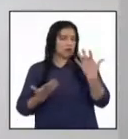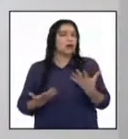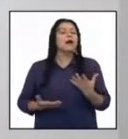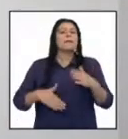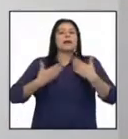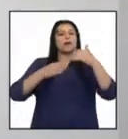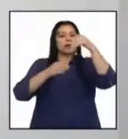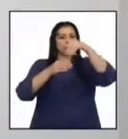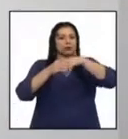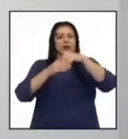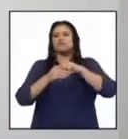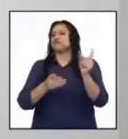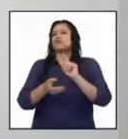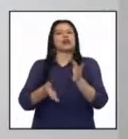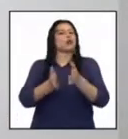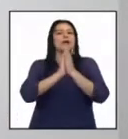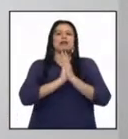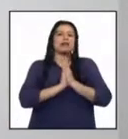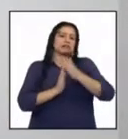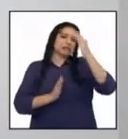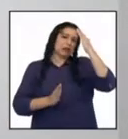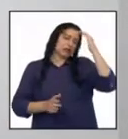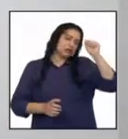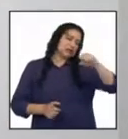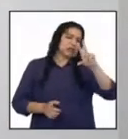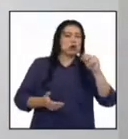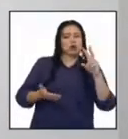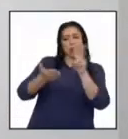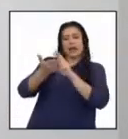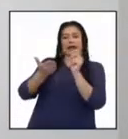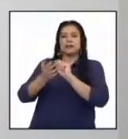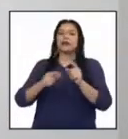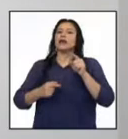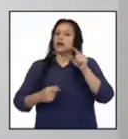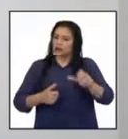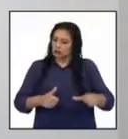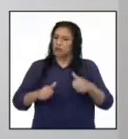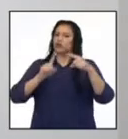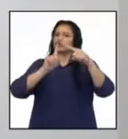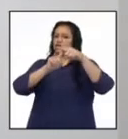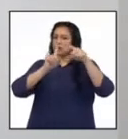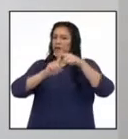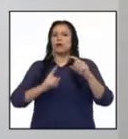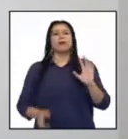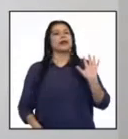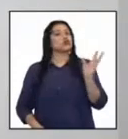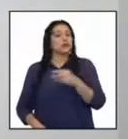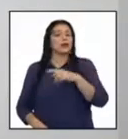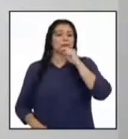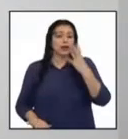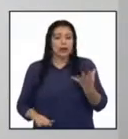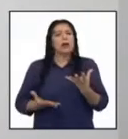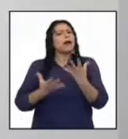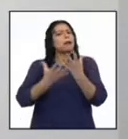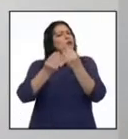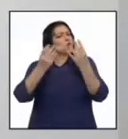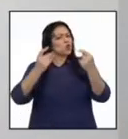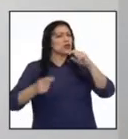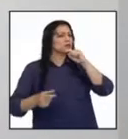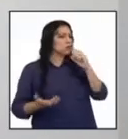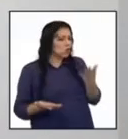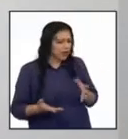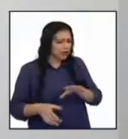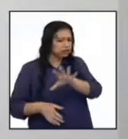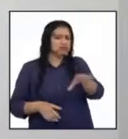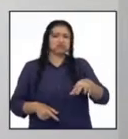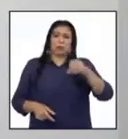sufragar ya no pedían leer y escribir, lo que favoreció a las mujeres porque había un alto porcentaje